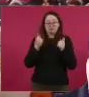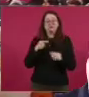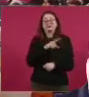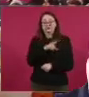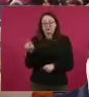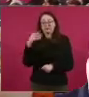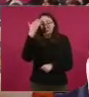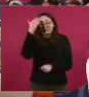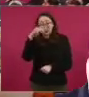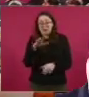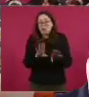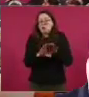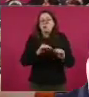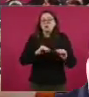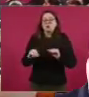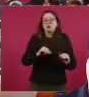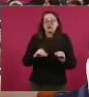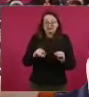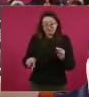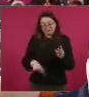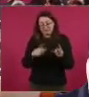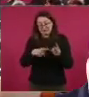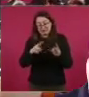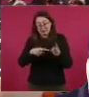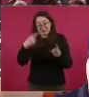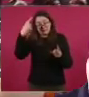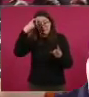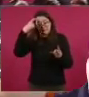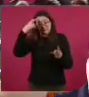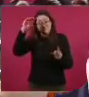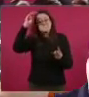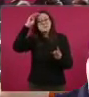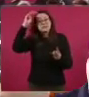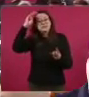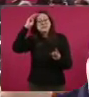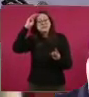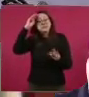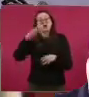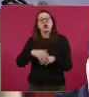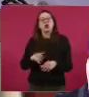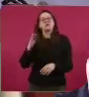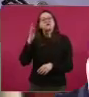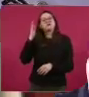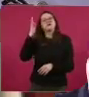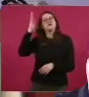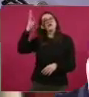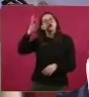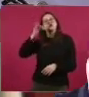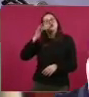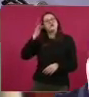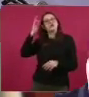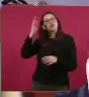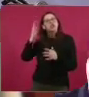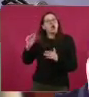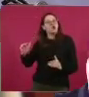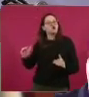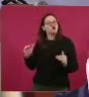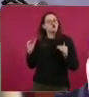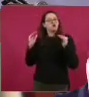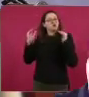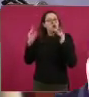estamos aquí. Y el pensar no es solamente las grandes cosas filosóficas, que sí hay que